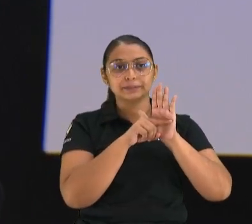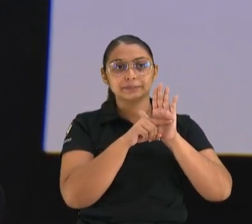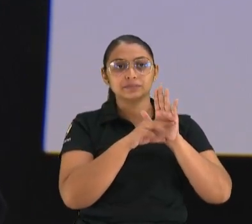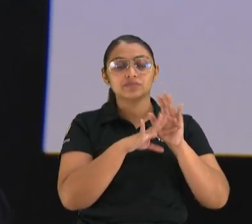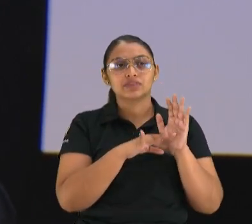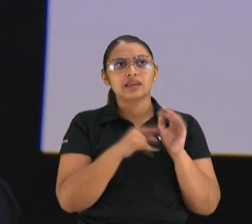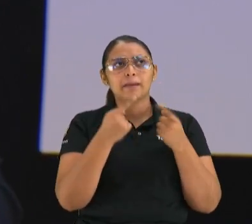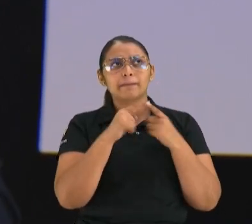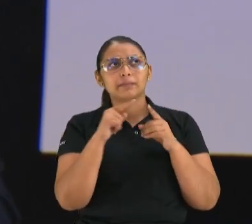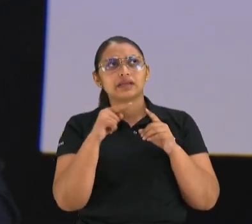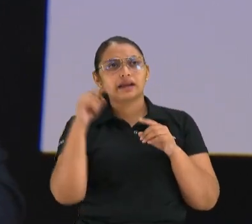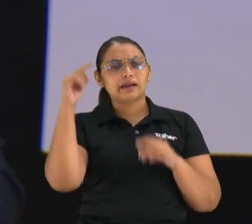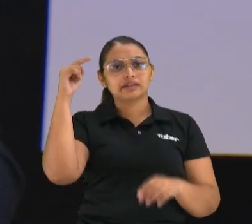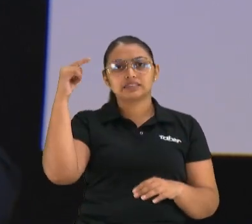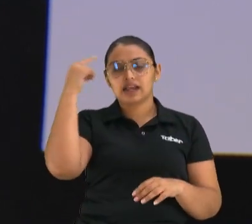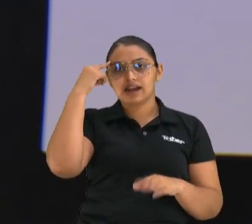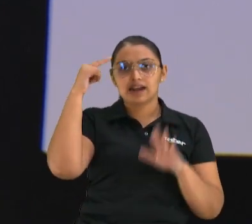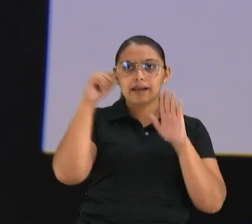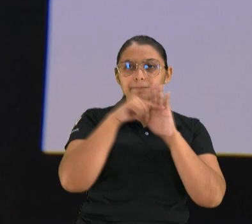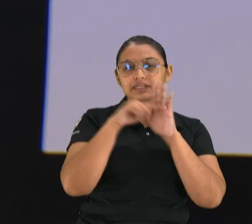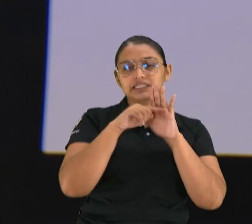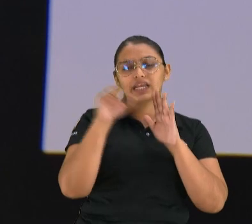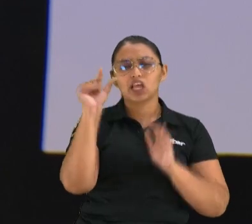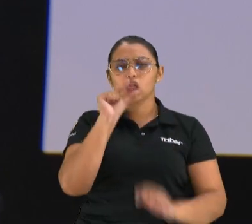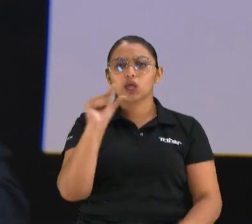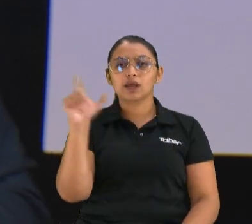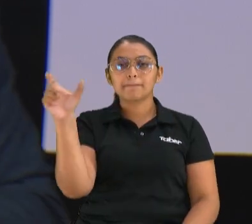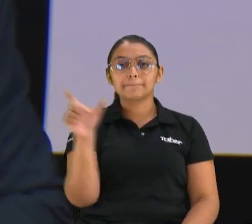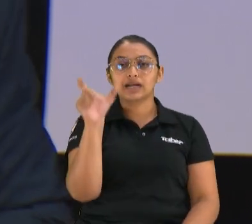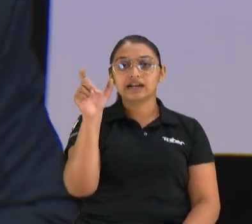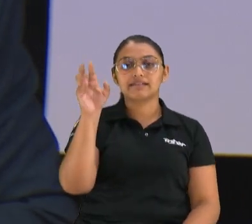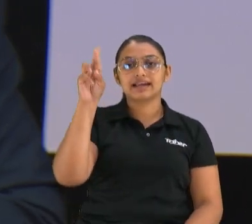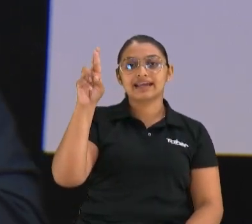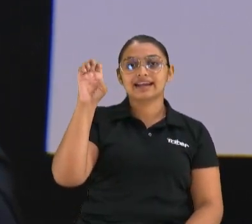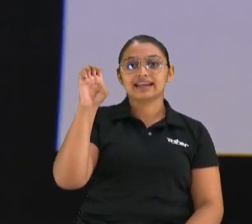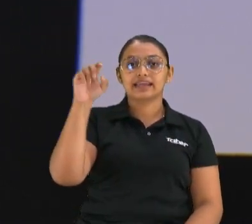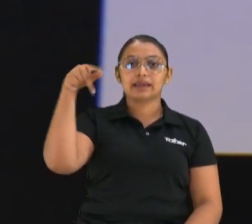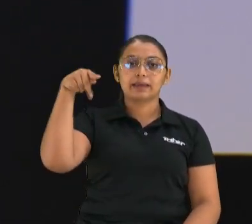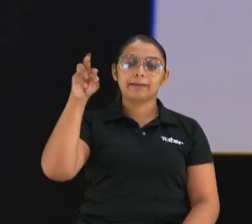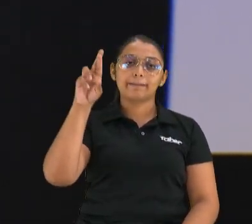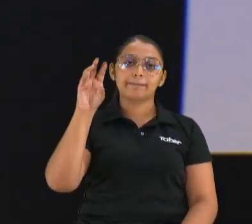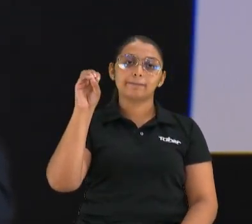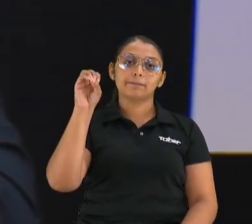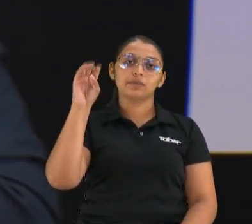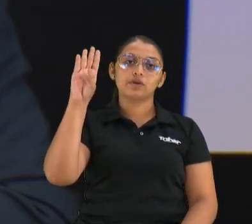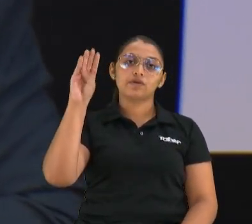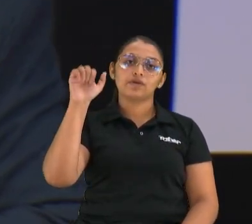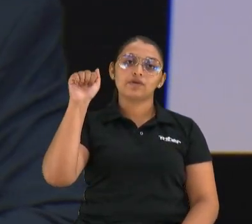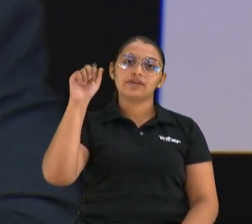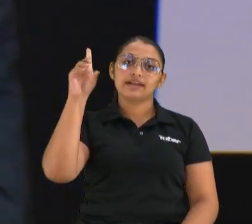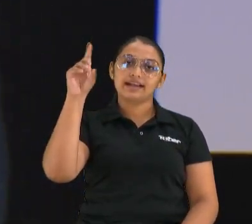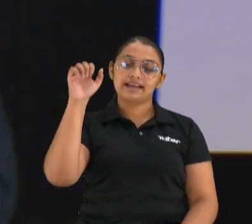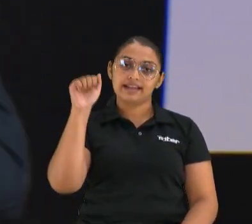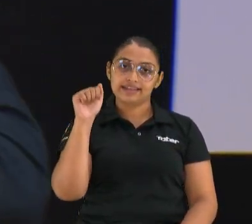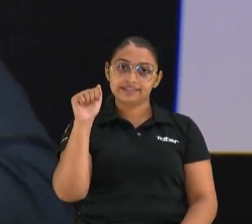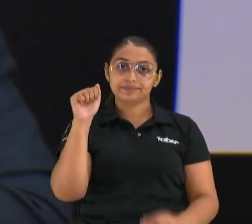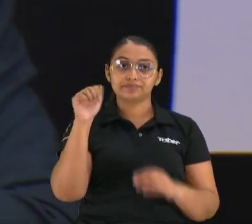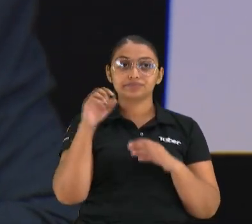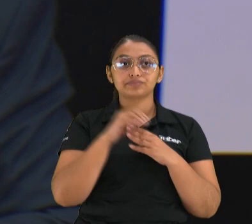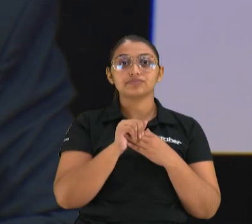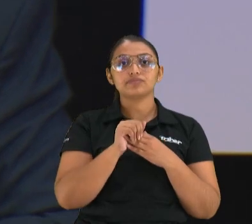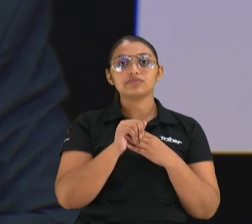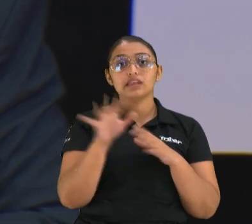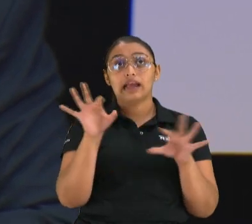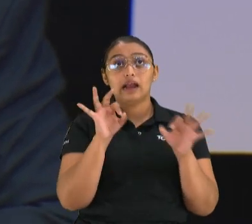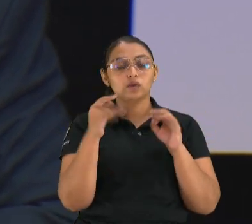la mente reprobada quiero decirlo A mi manera es parte de un juicio de Dios para aquel que no está apto o no superó